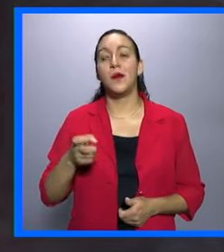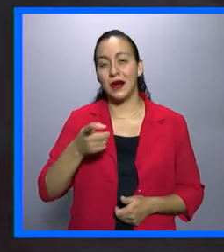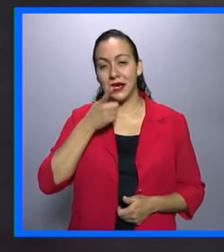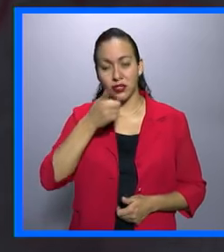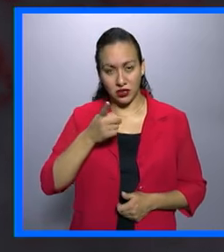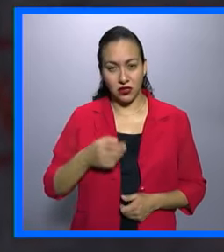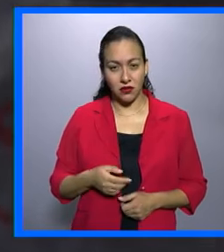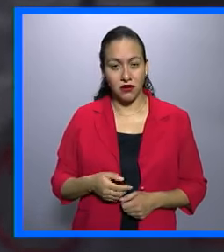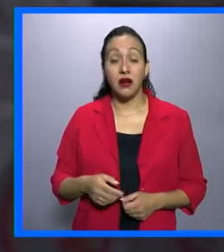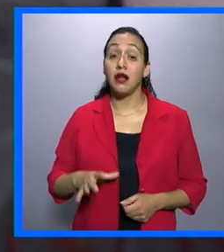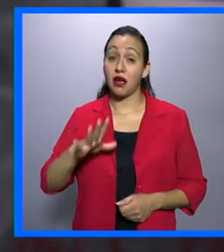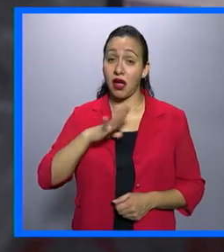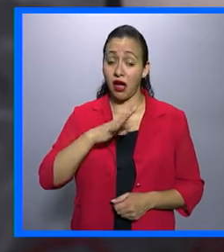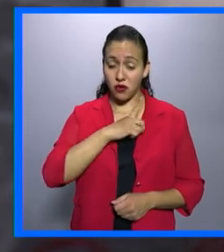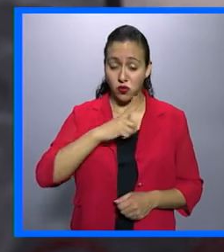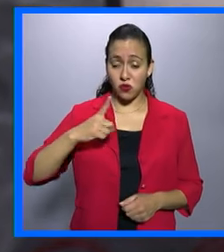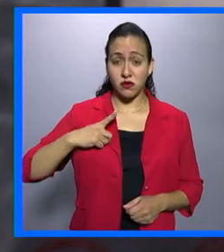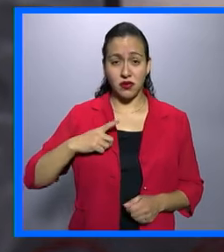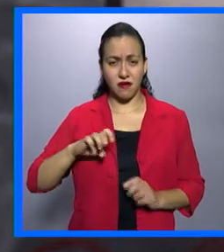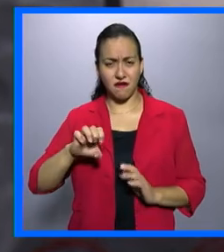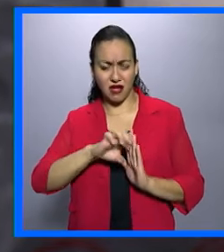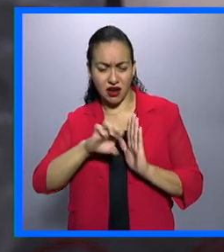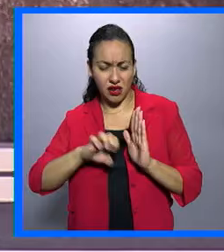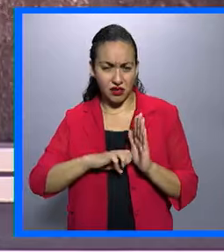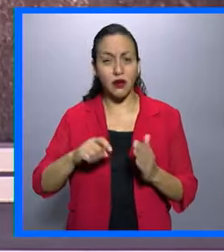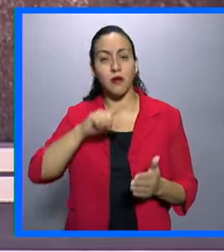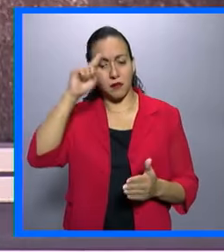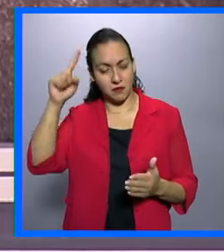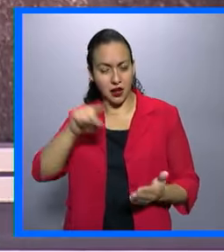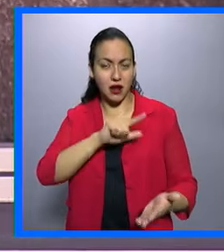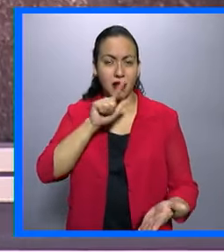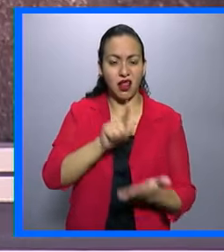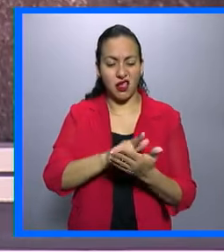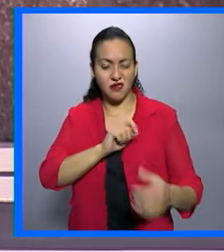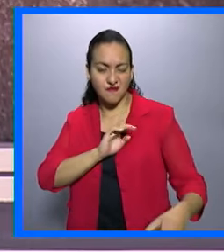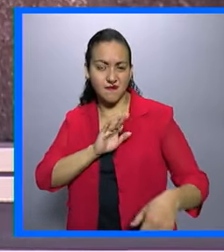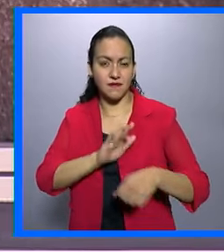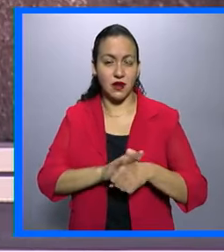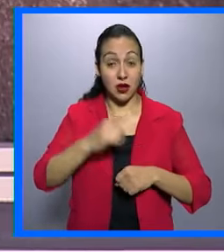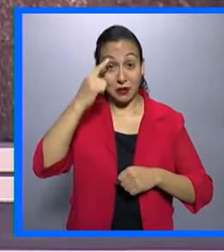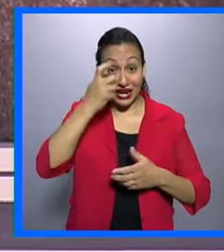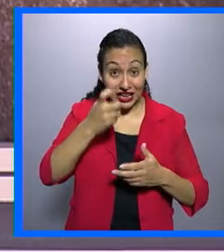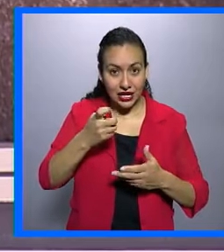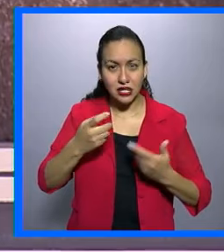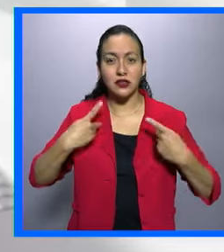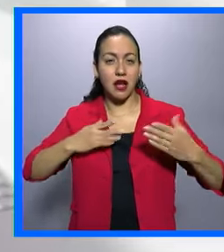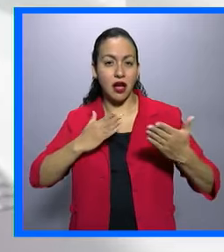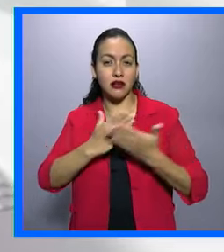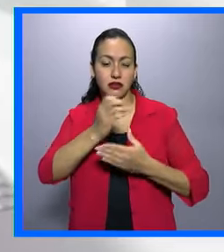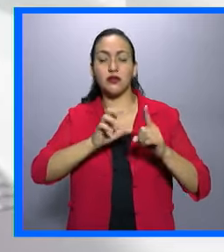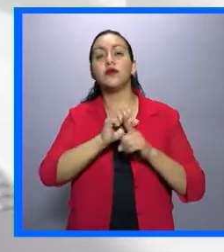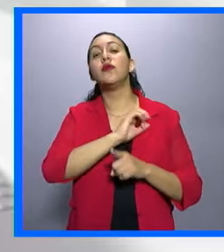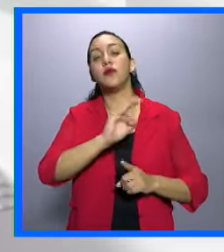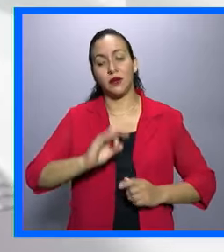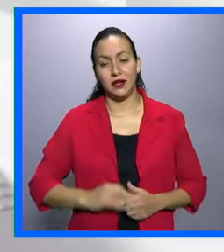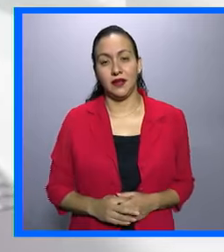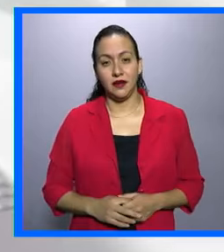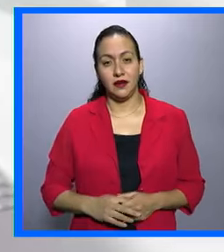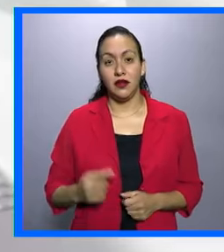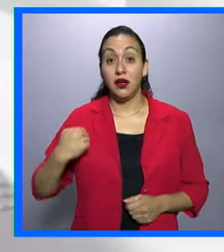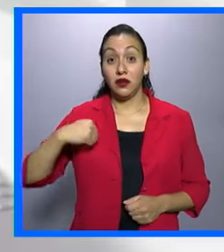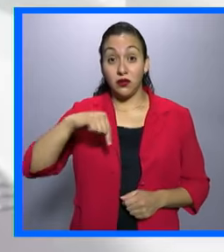deber ético que se debe tener frente al ejercicio del derecho, como camino para ejercer la justicia. El deber ético